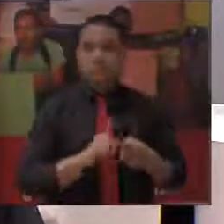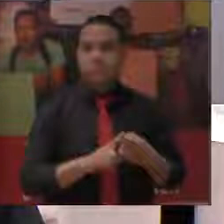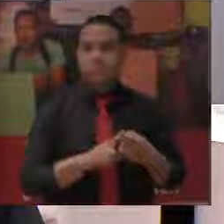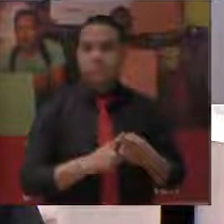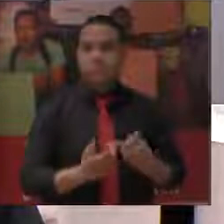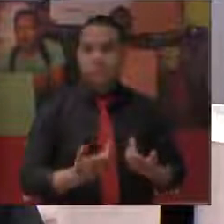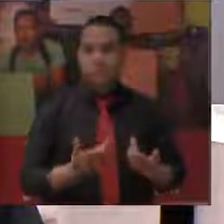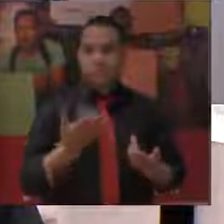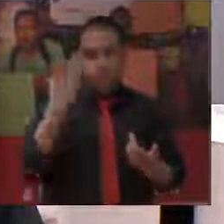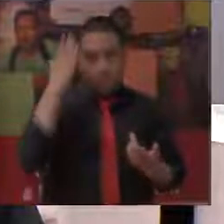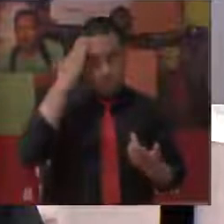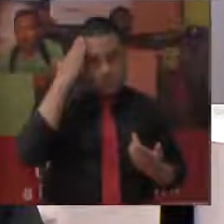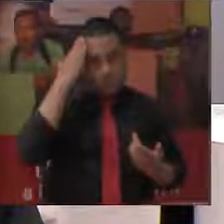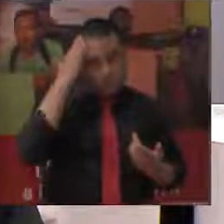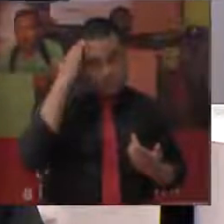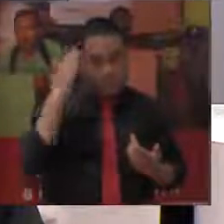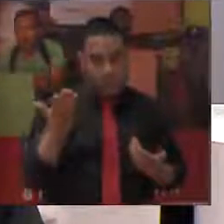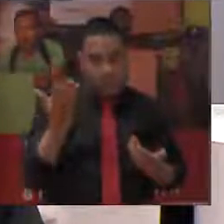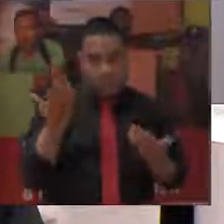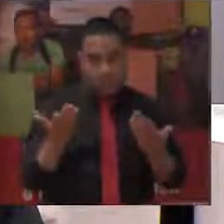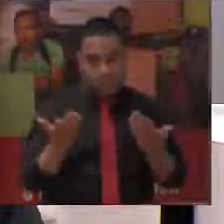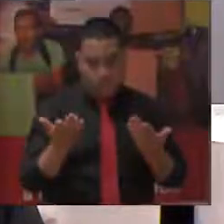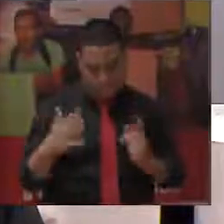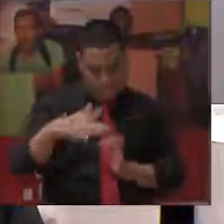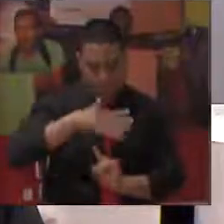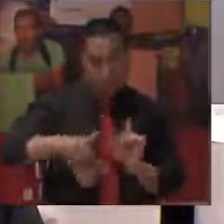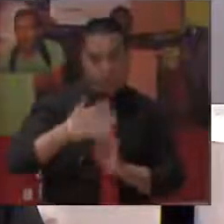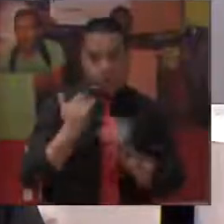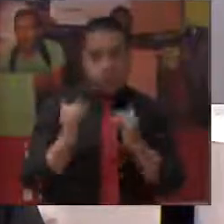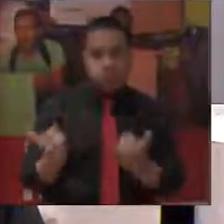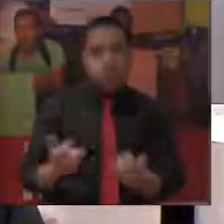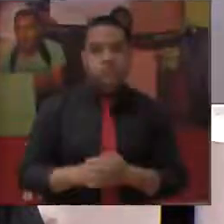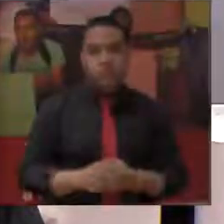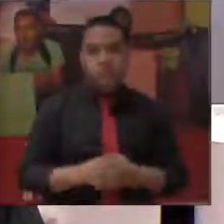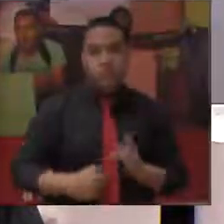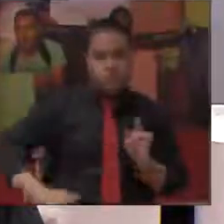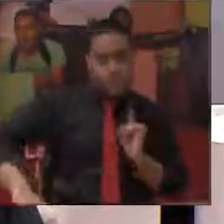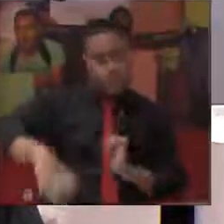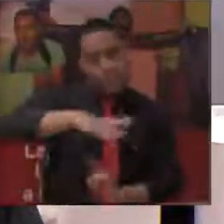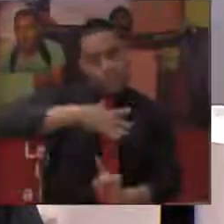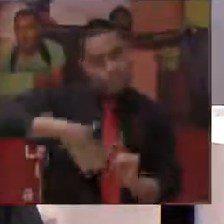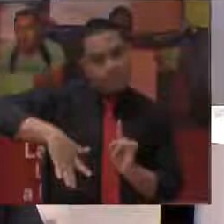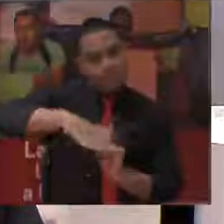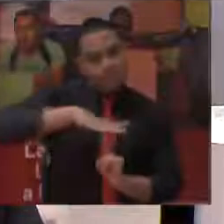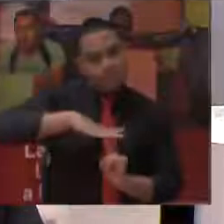digamos, el contexto en el que estamos es un contexto en donde